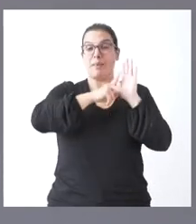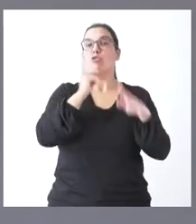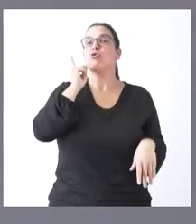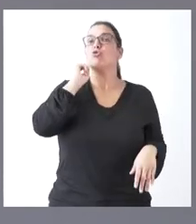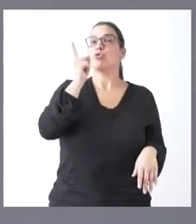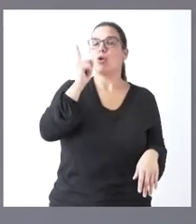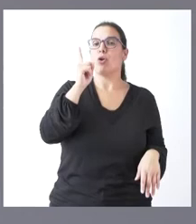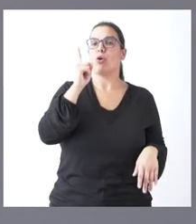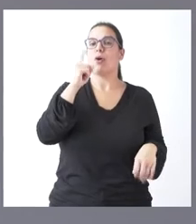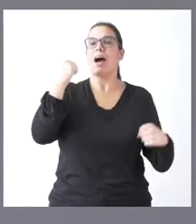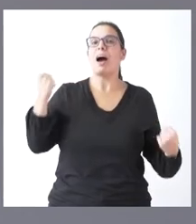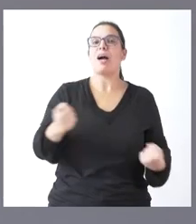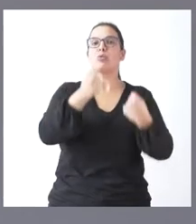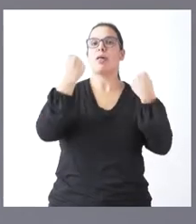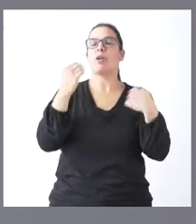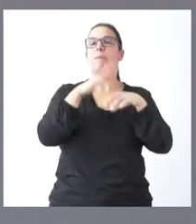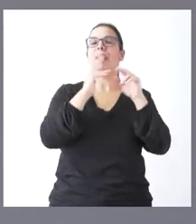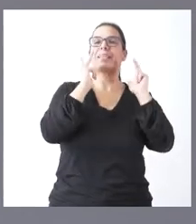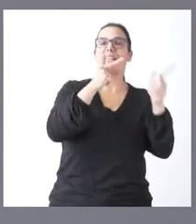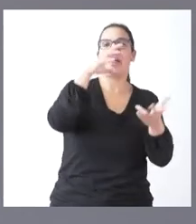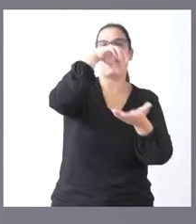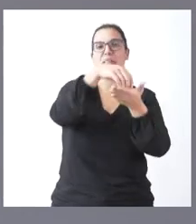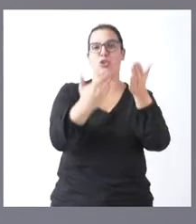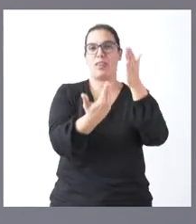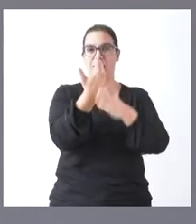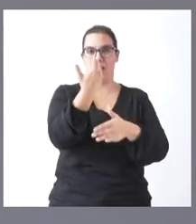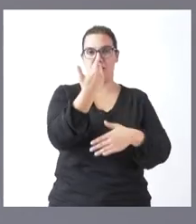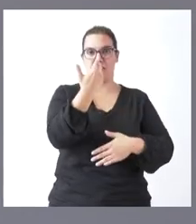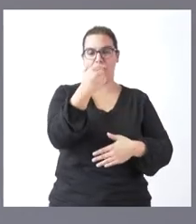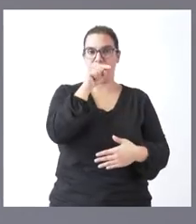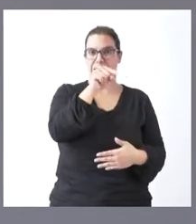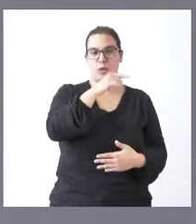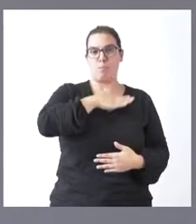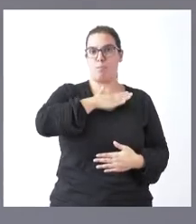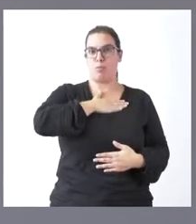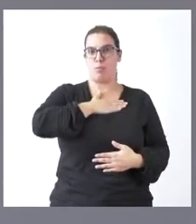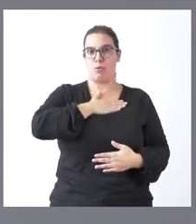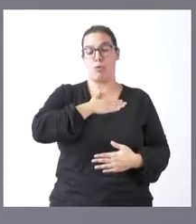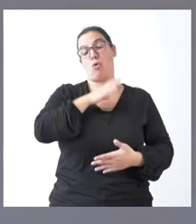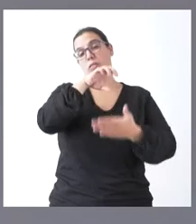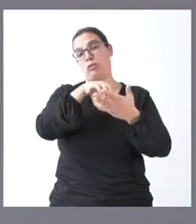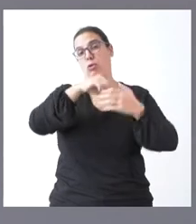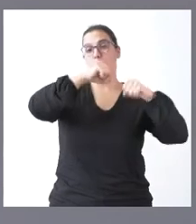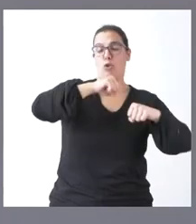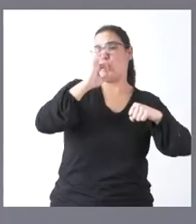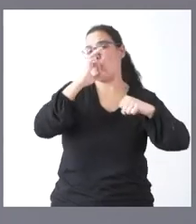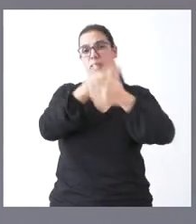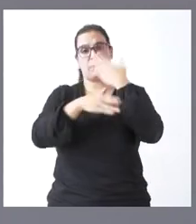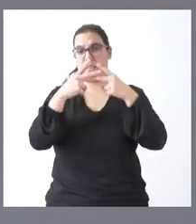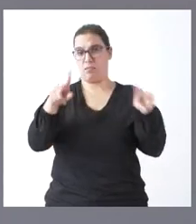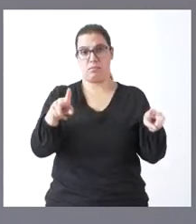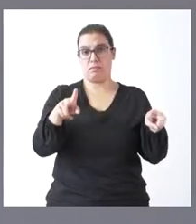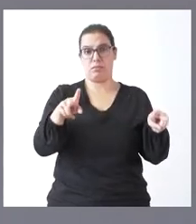de actuaciones para la residencias y centros de día públicos y privados de personas mayores y de personas con discapacidad Esta es la que queda